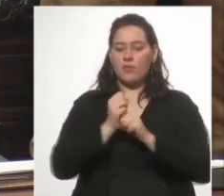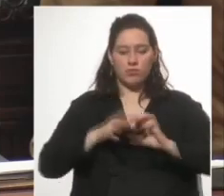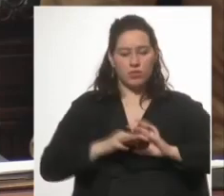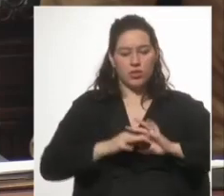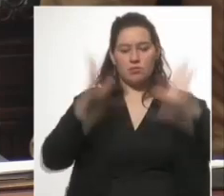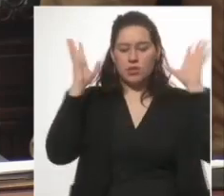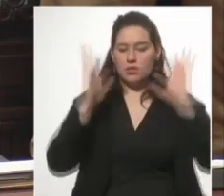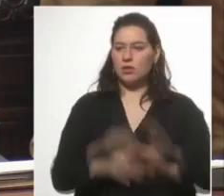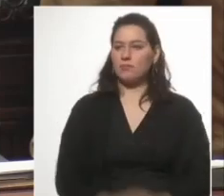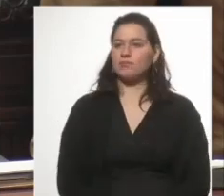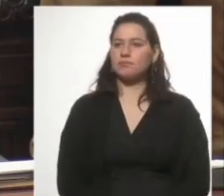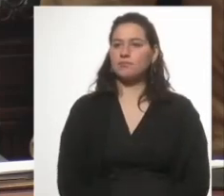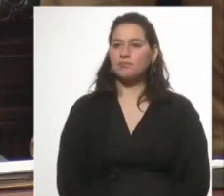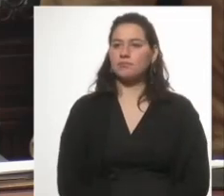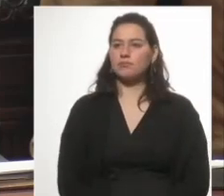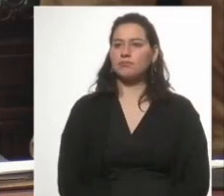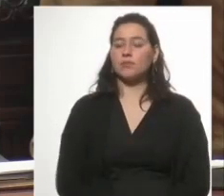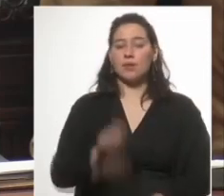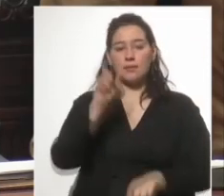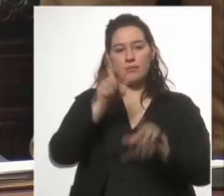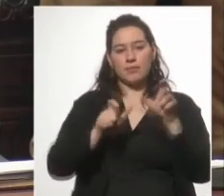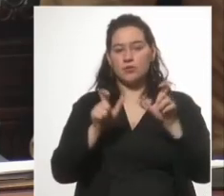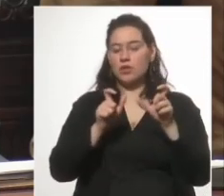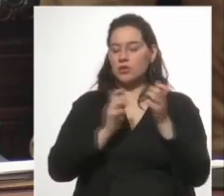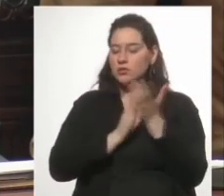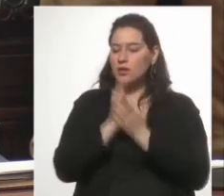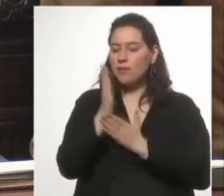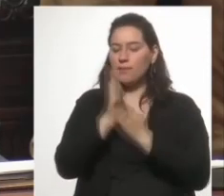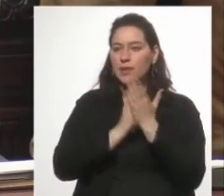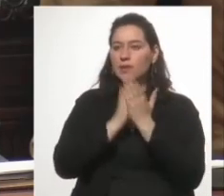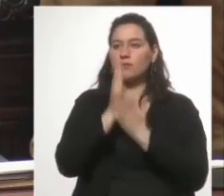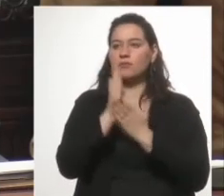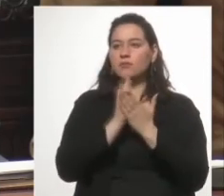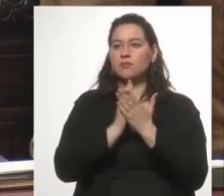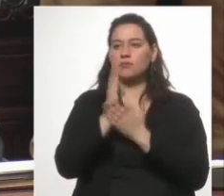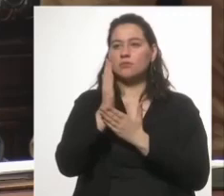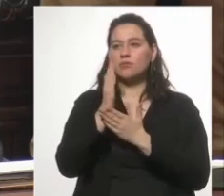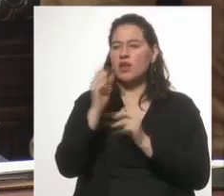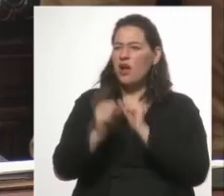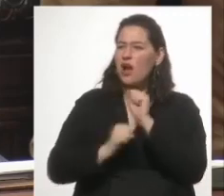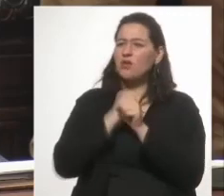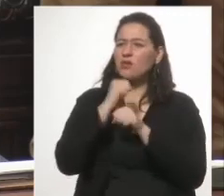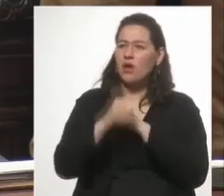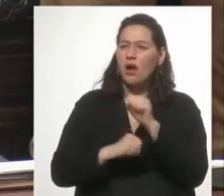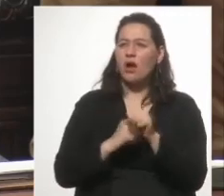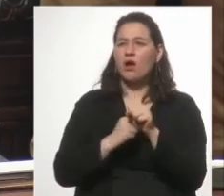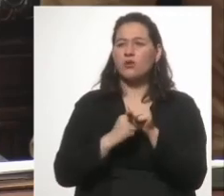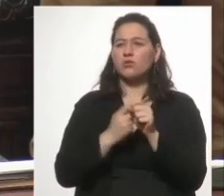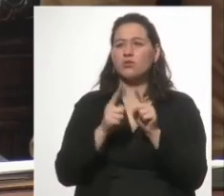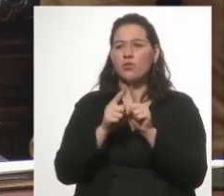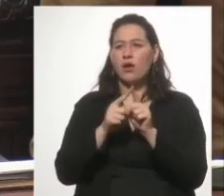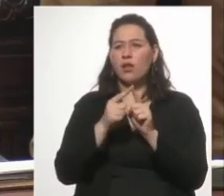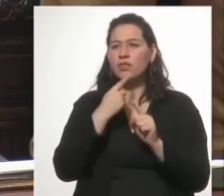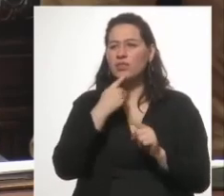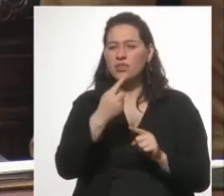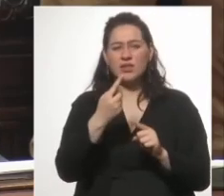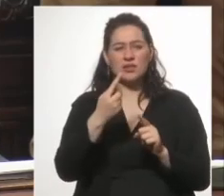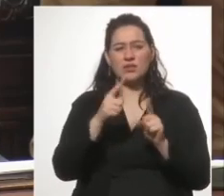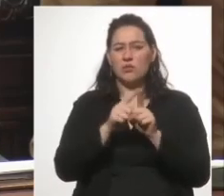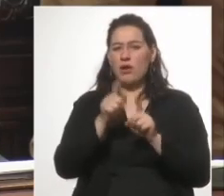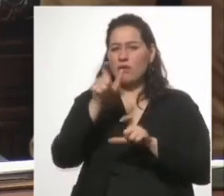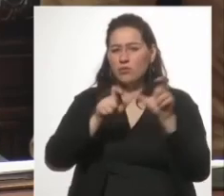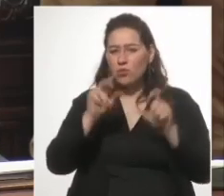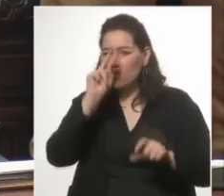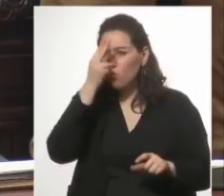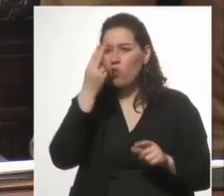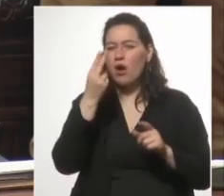independencia. Quienes siempre, durante décadas, han envenenado el alma de generaciones de